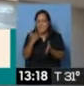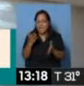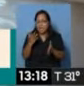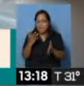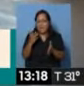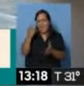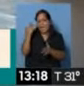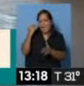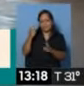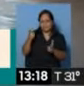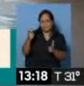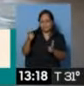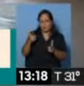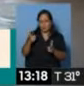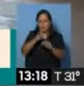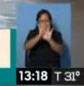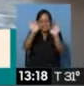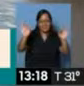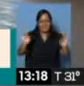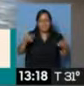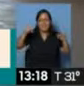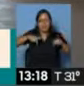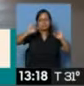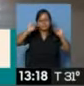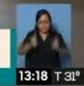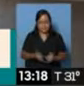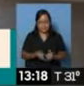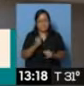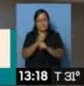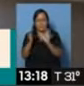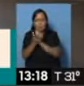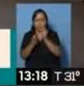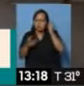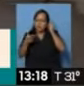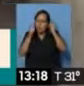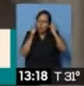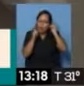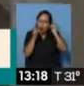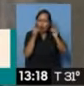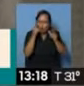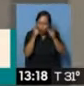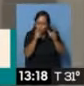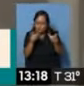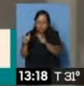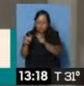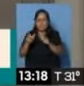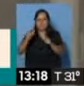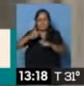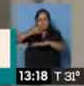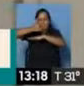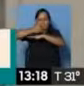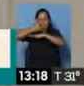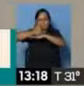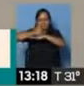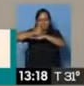en este en los otros establecimientos acá sí eh conjugado con lo que es monitoreo con lo que es las torres de de vigilancia